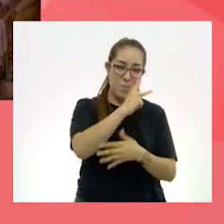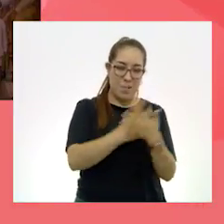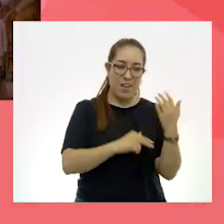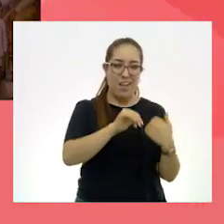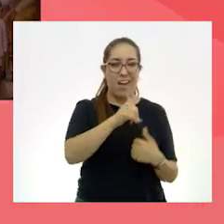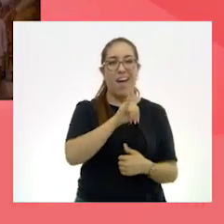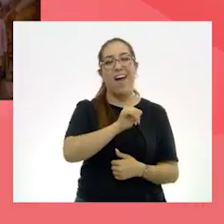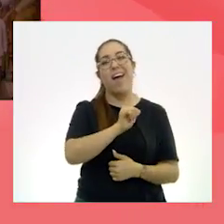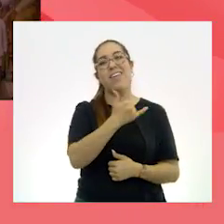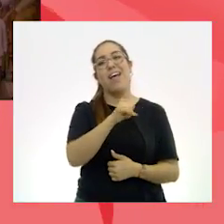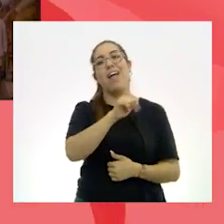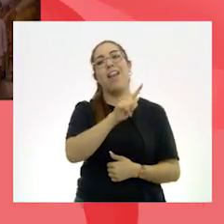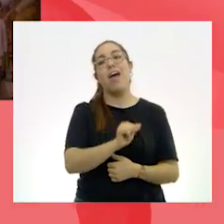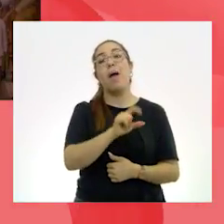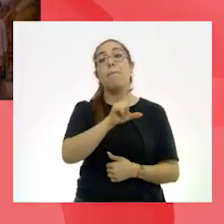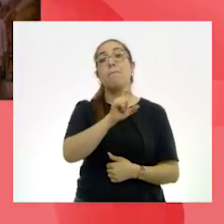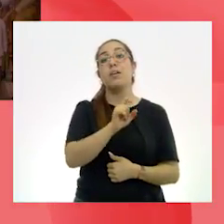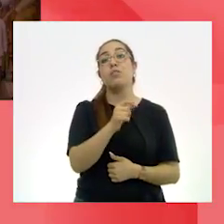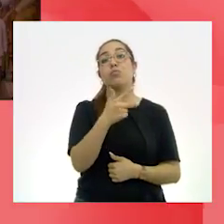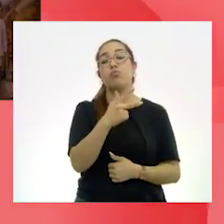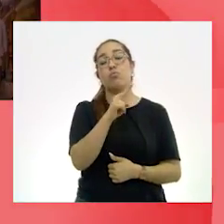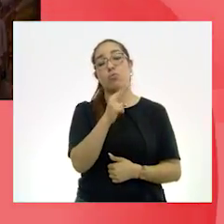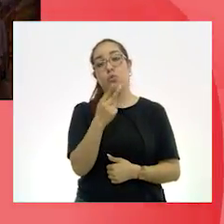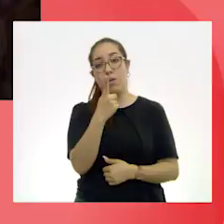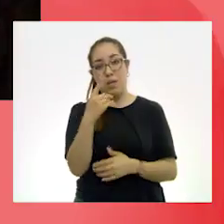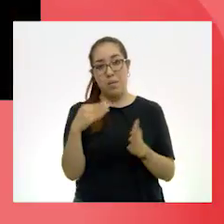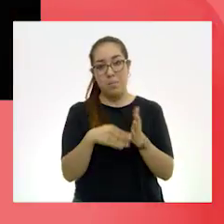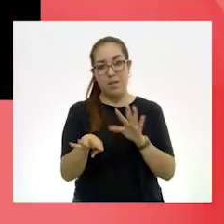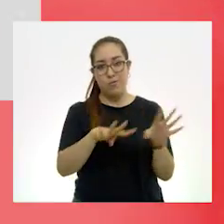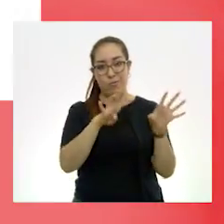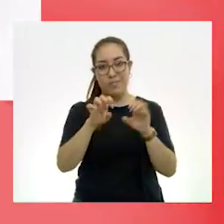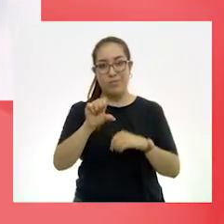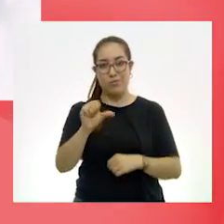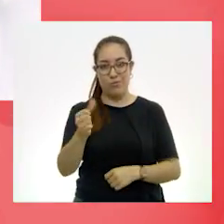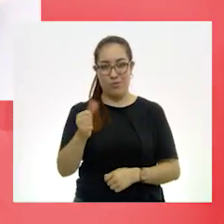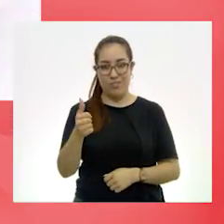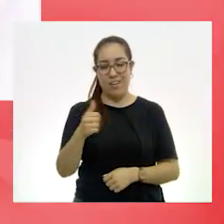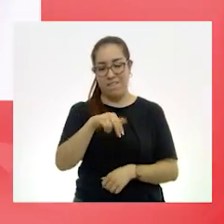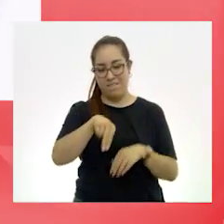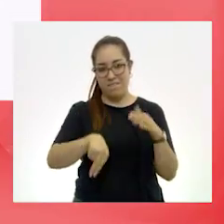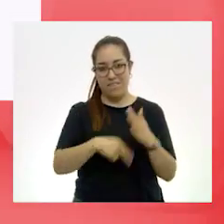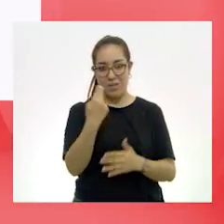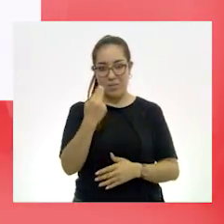el 28 de noviembre de 1911.